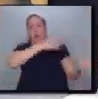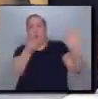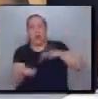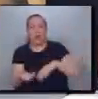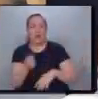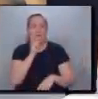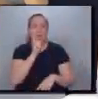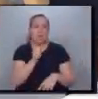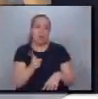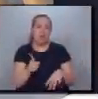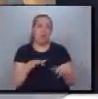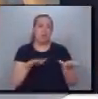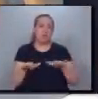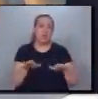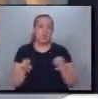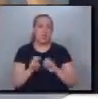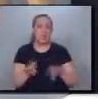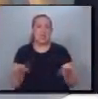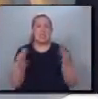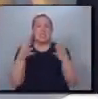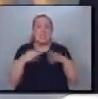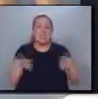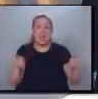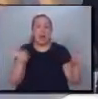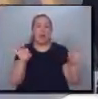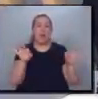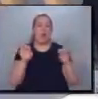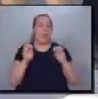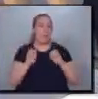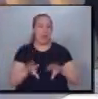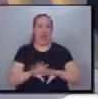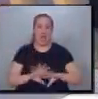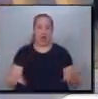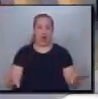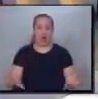a una situación tremenda. Se salvaron de milagro. Fue un milagro, realmente.